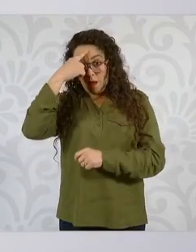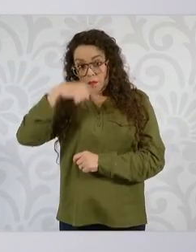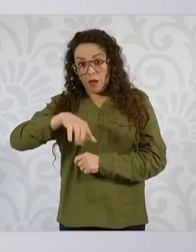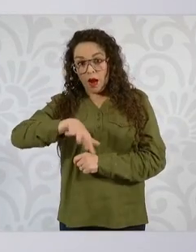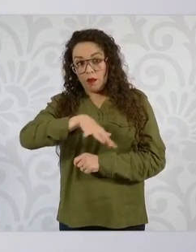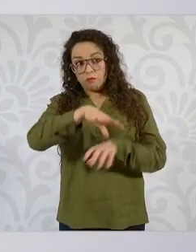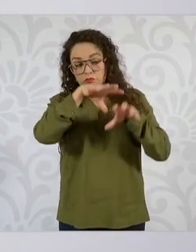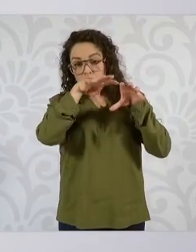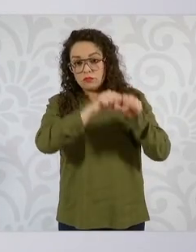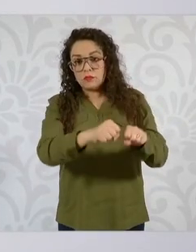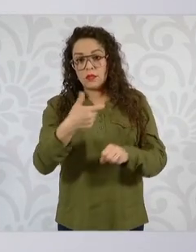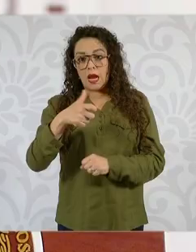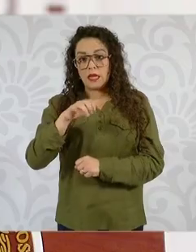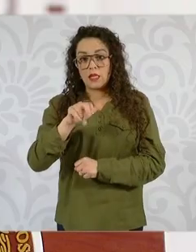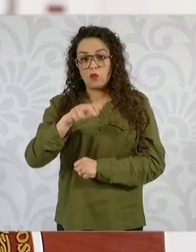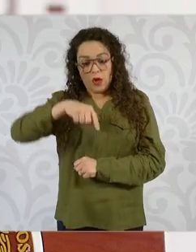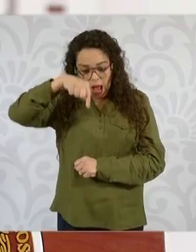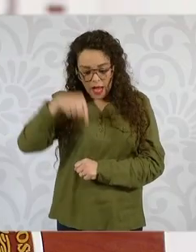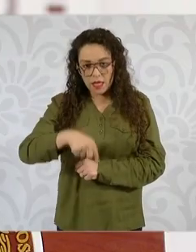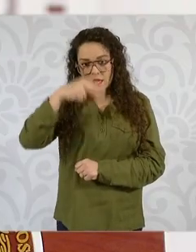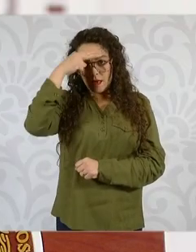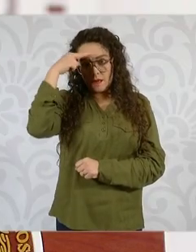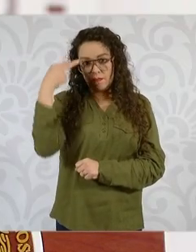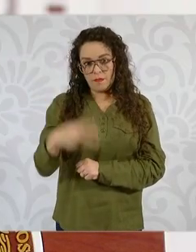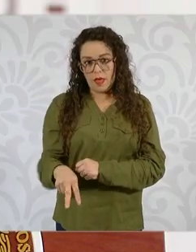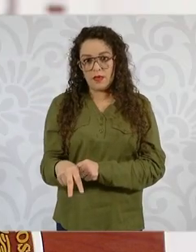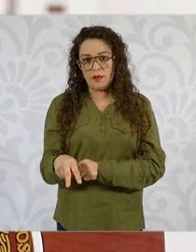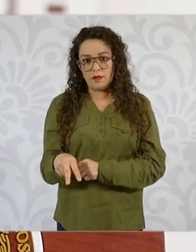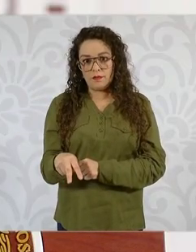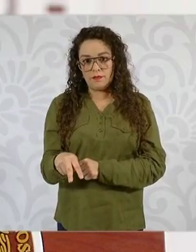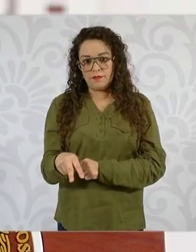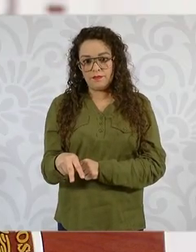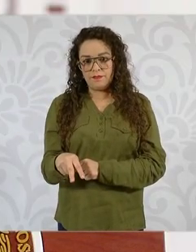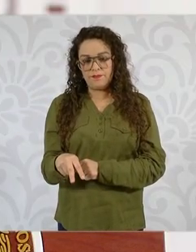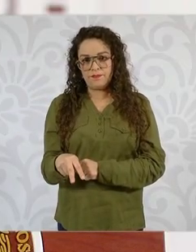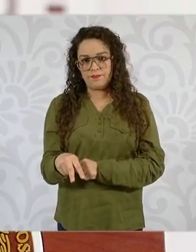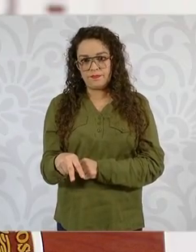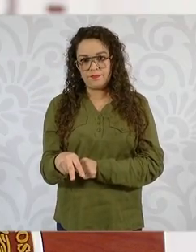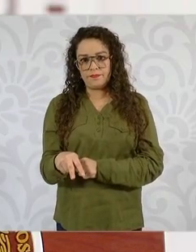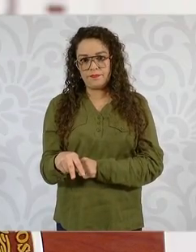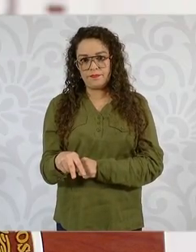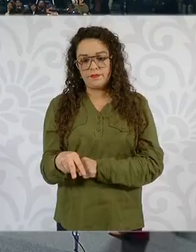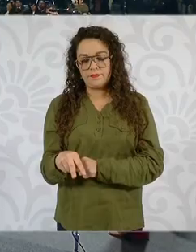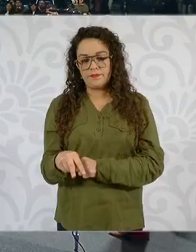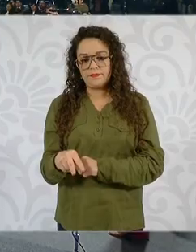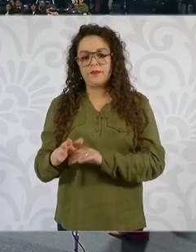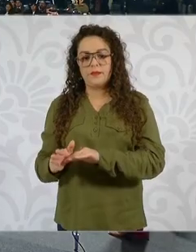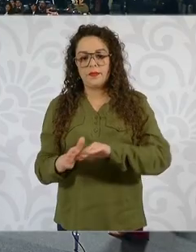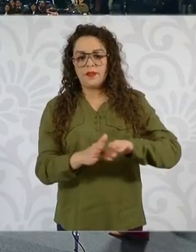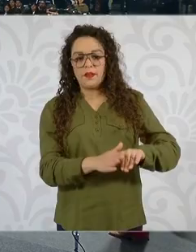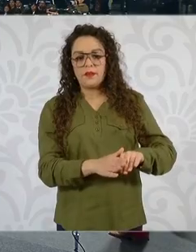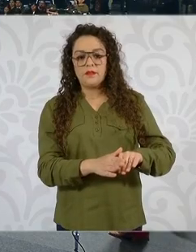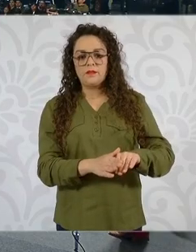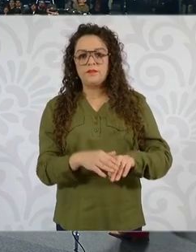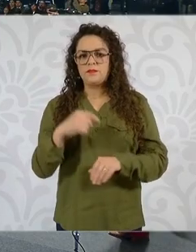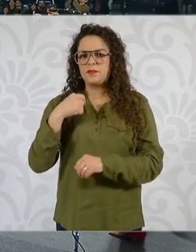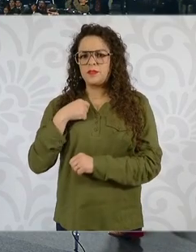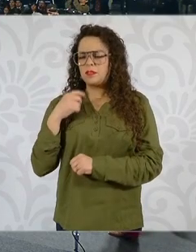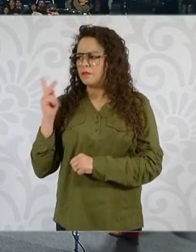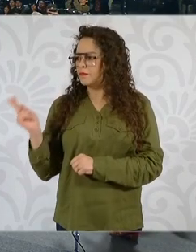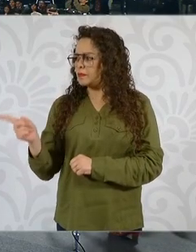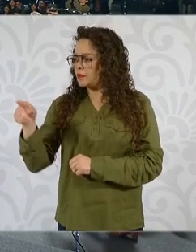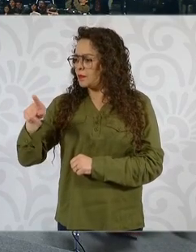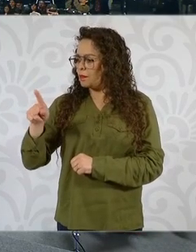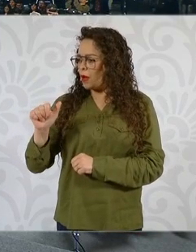en nuestro país. Lo segundo, una juez, le preguntaba ahora a Paulina si me daban el nombre de la